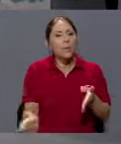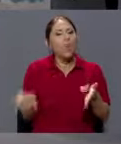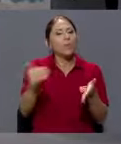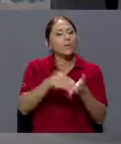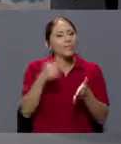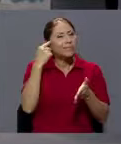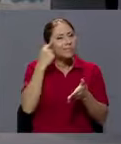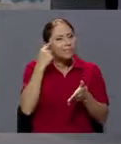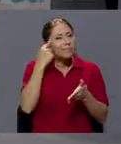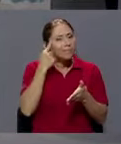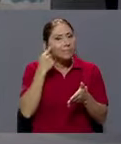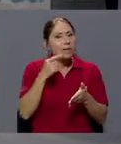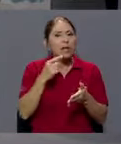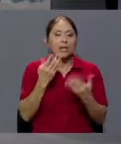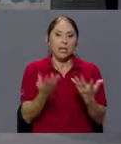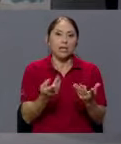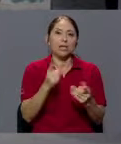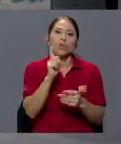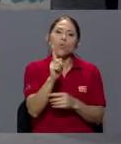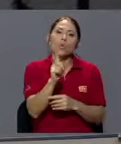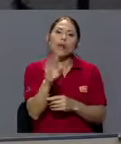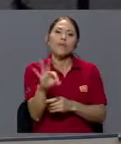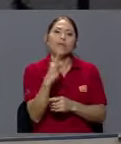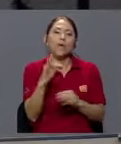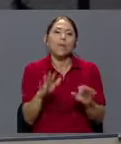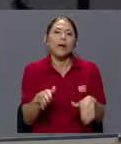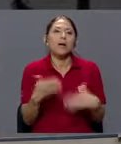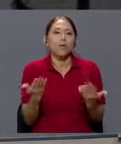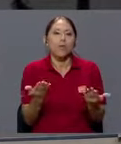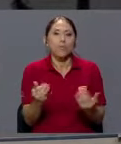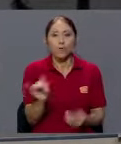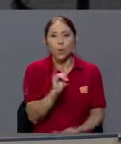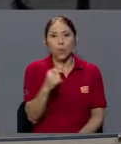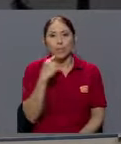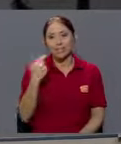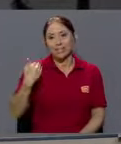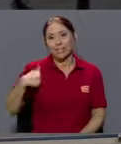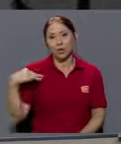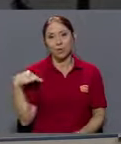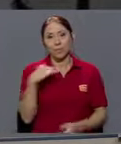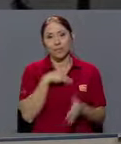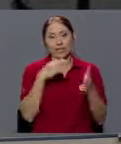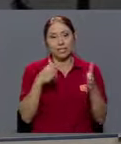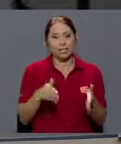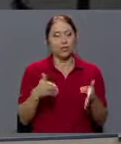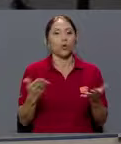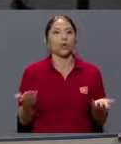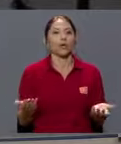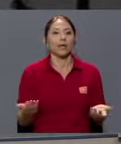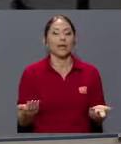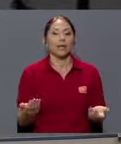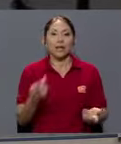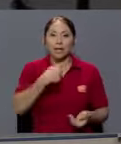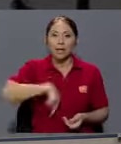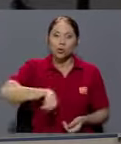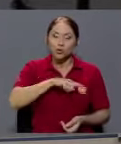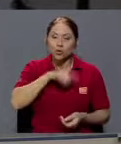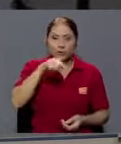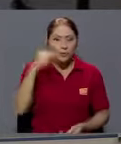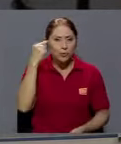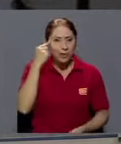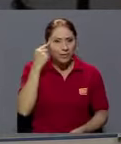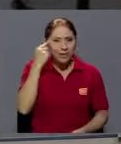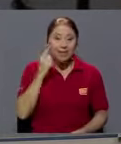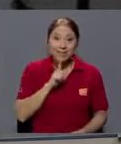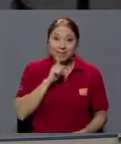que repensarlo en muchas direcciones, y una de esas es la que ha mencionado el señor ministro en torno a que